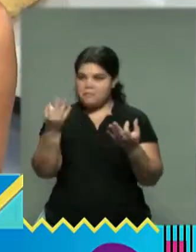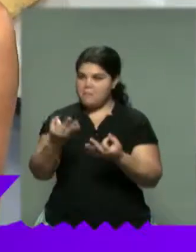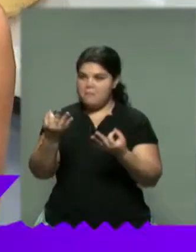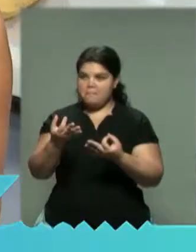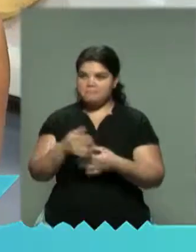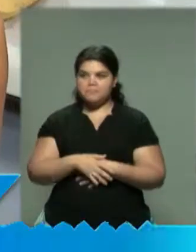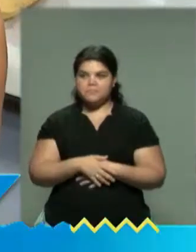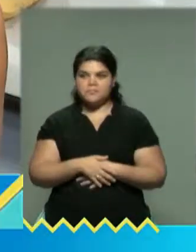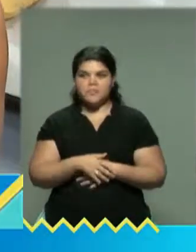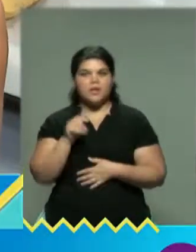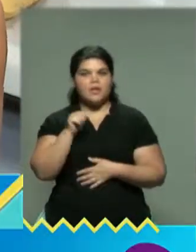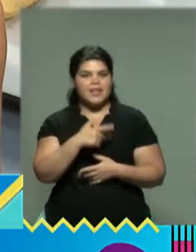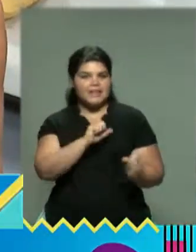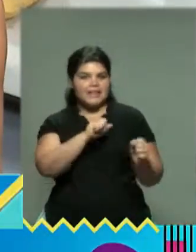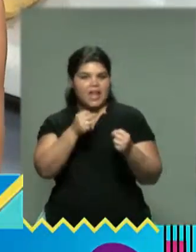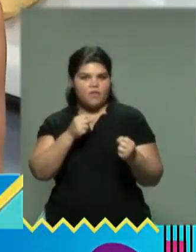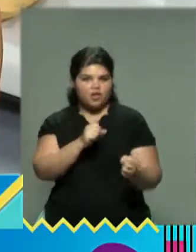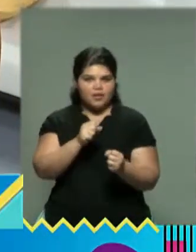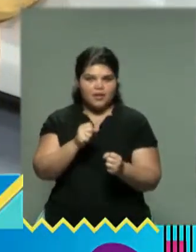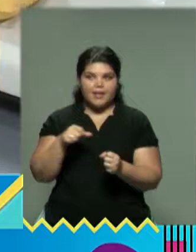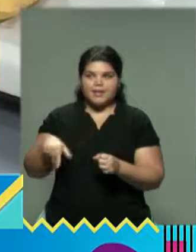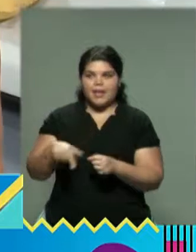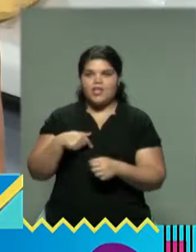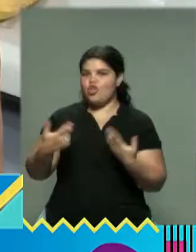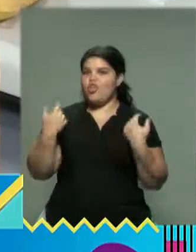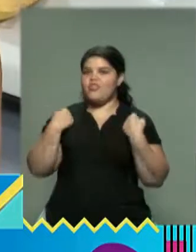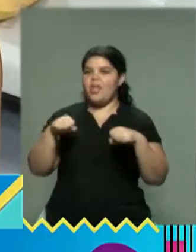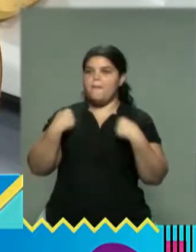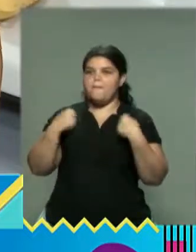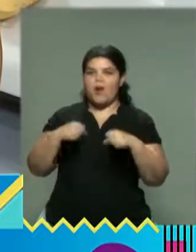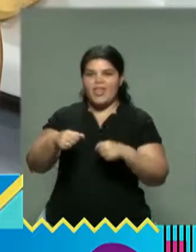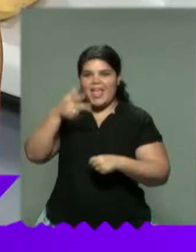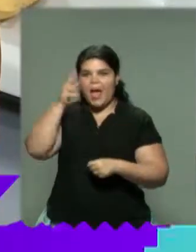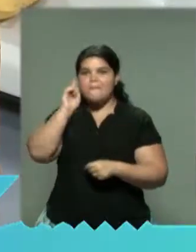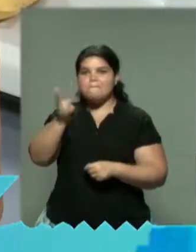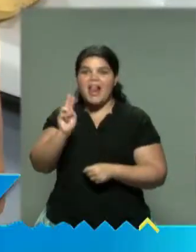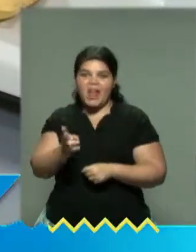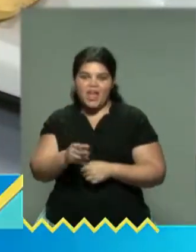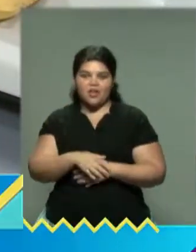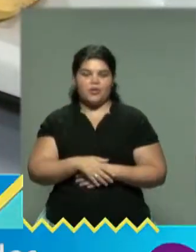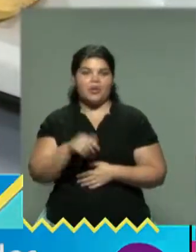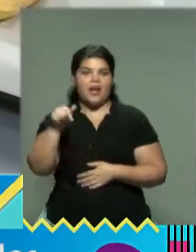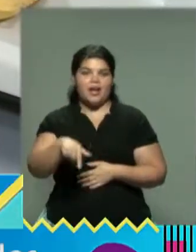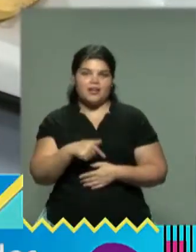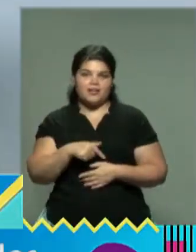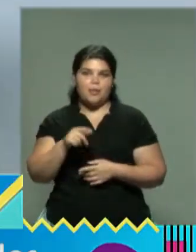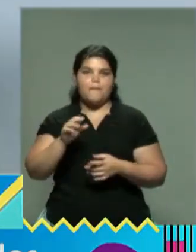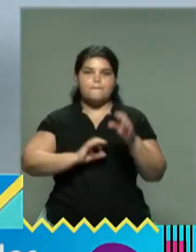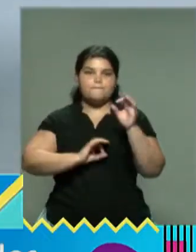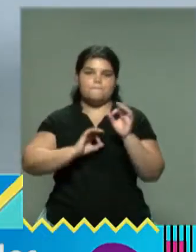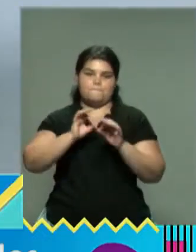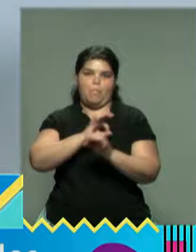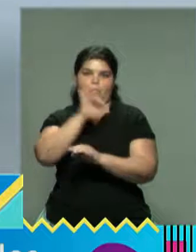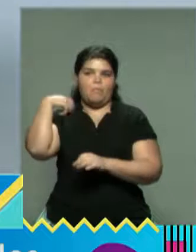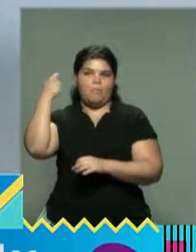¿Vos? Bien. Te veo nerviosa. Es que estoy haciendo un deporte extremo. Sí. Hacer un programa desde la altura, no sé si